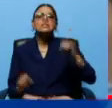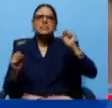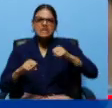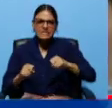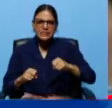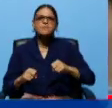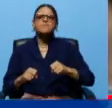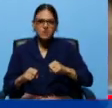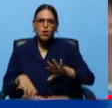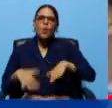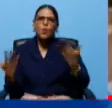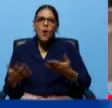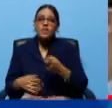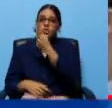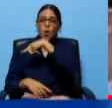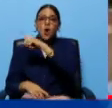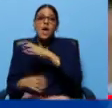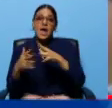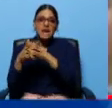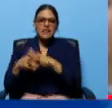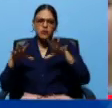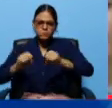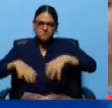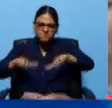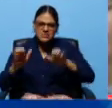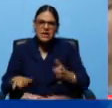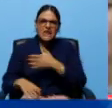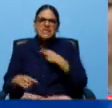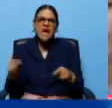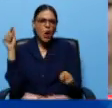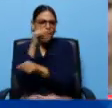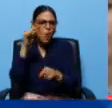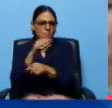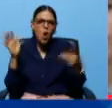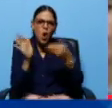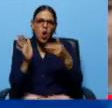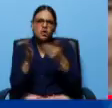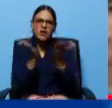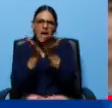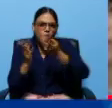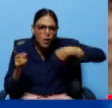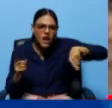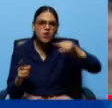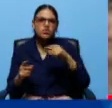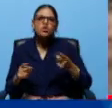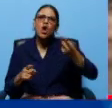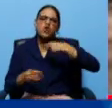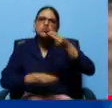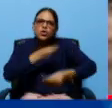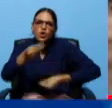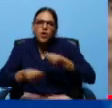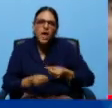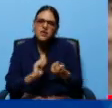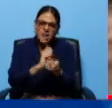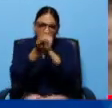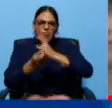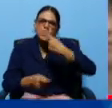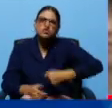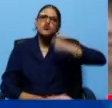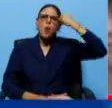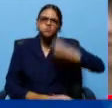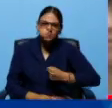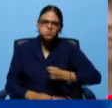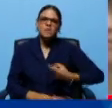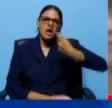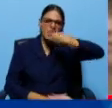aún cuando el imperio norteamericano está disparando sus misiles sobre las escuelas, nosotros somos muy, pero muy tercos